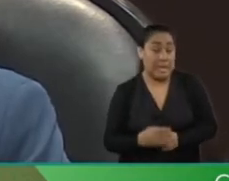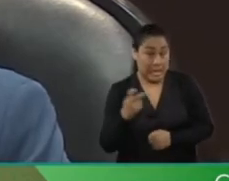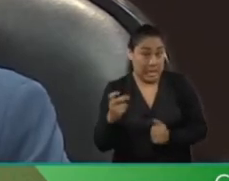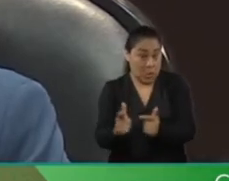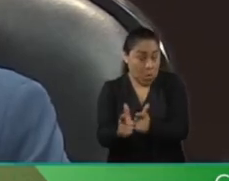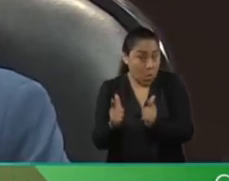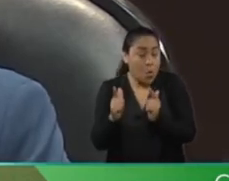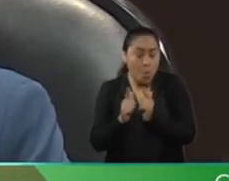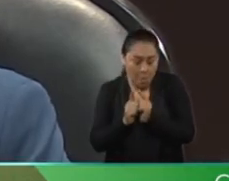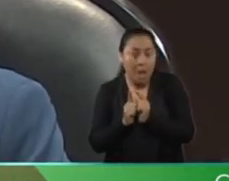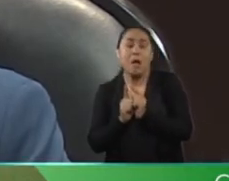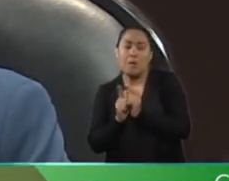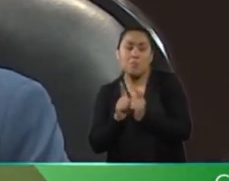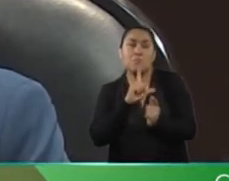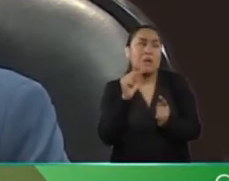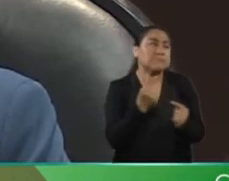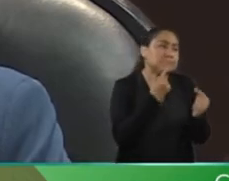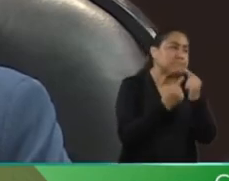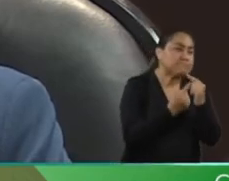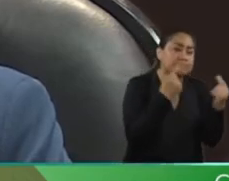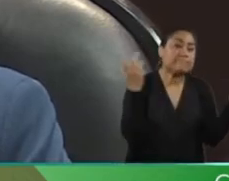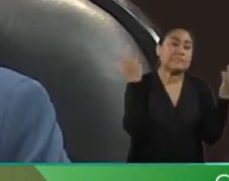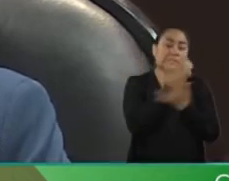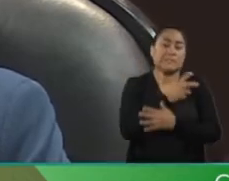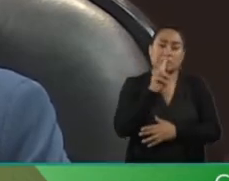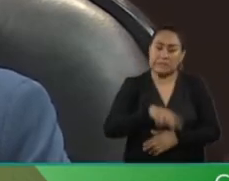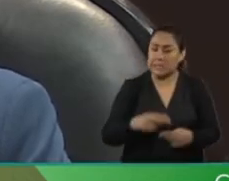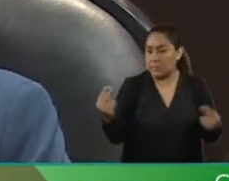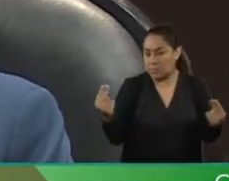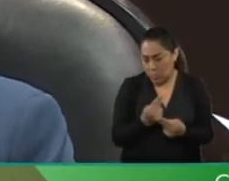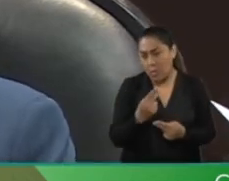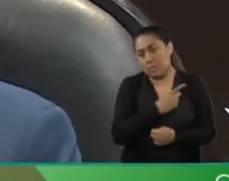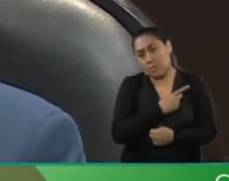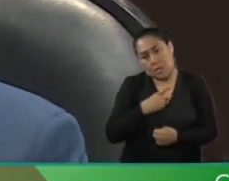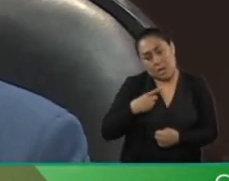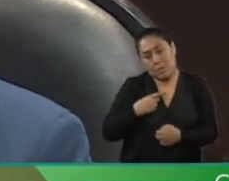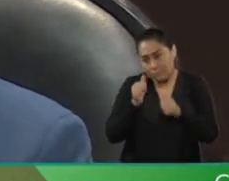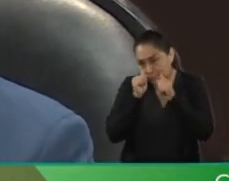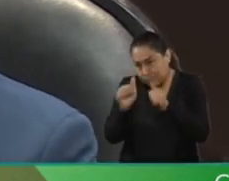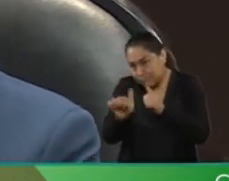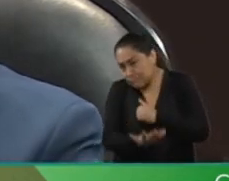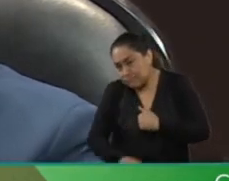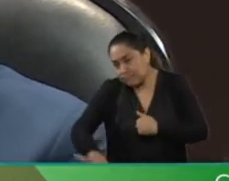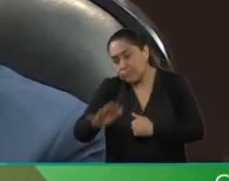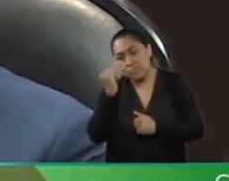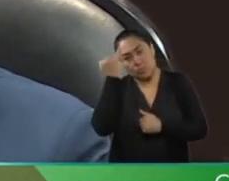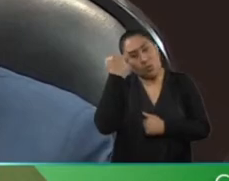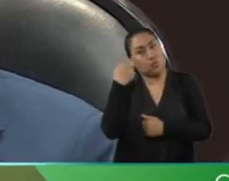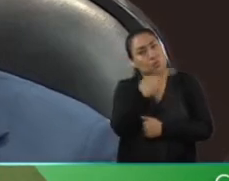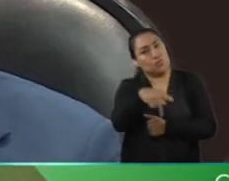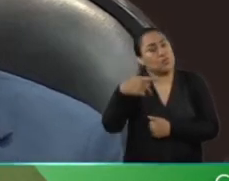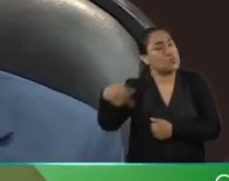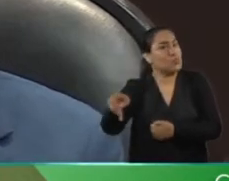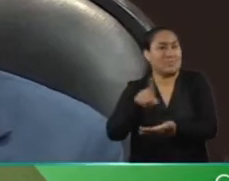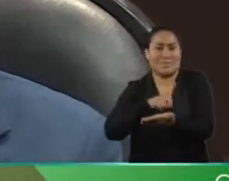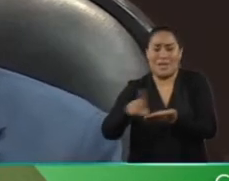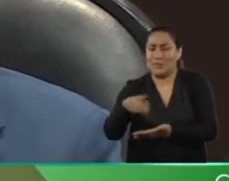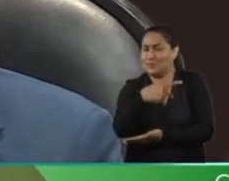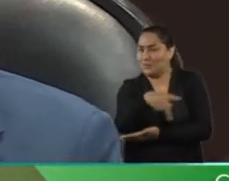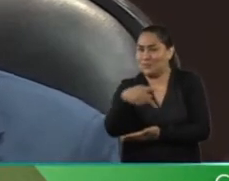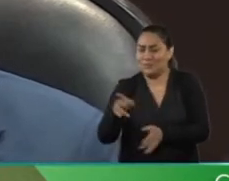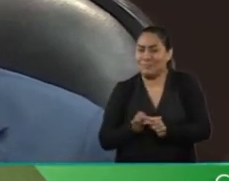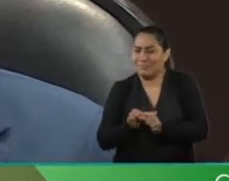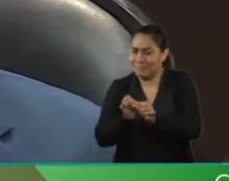al centro del debate la urgente necesidad de reconocer a los pueblos indígenas como sujetos de derecho privado.